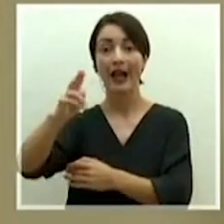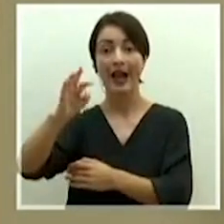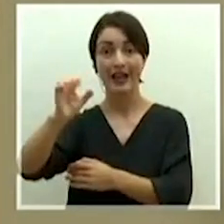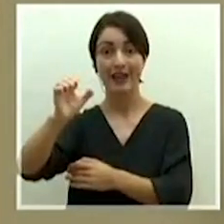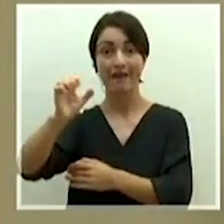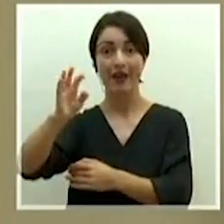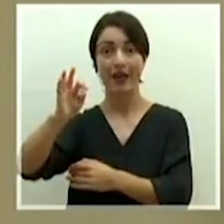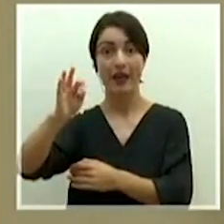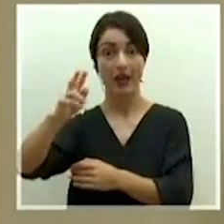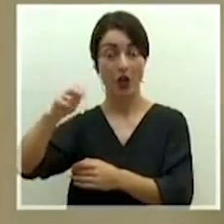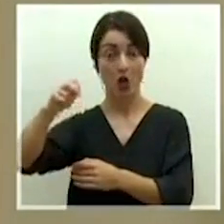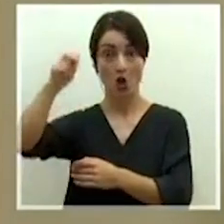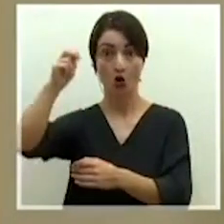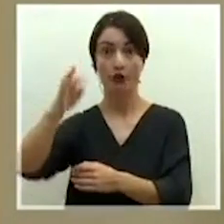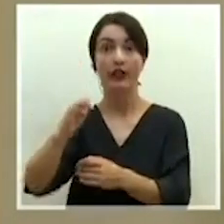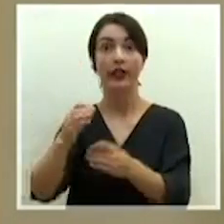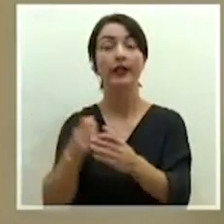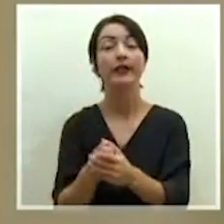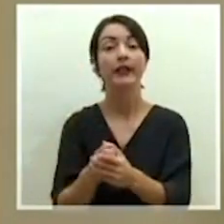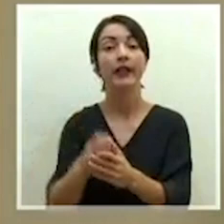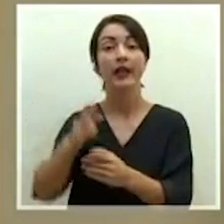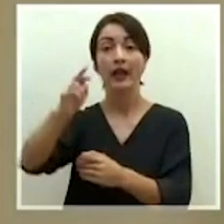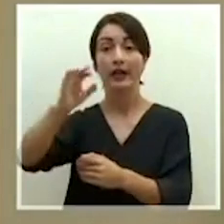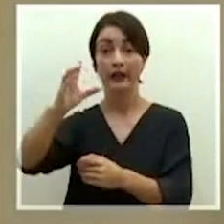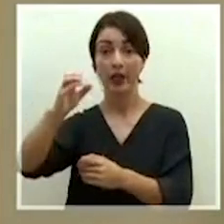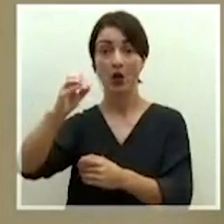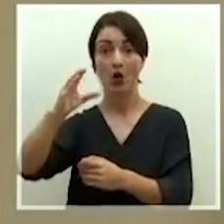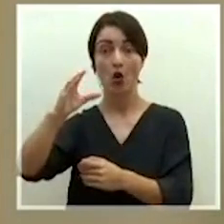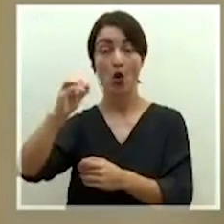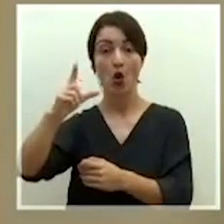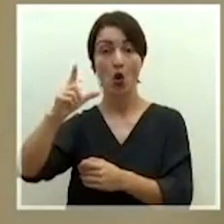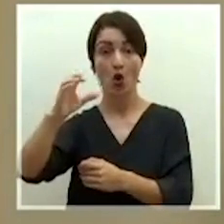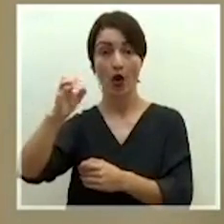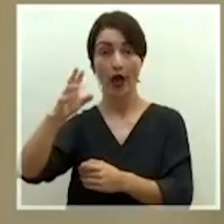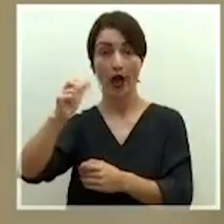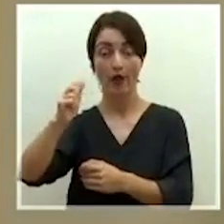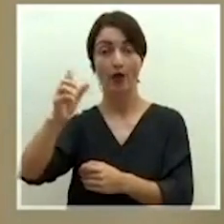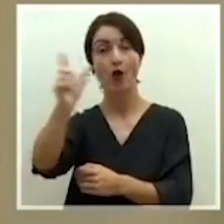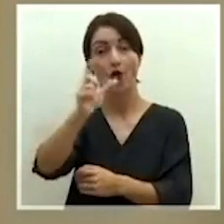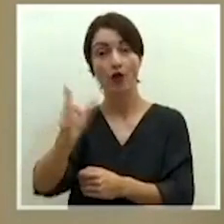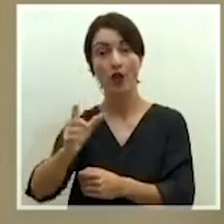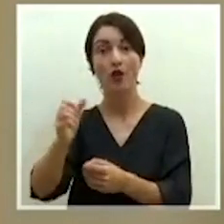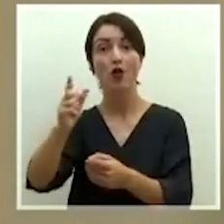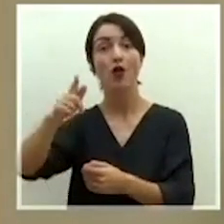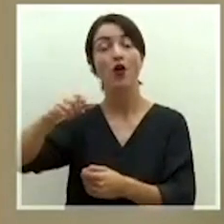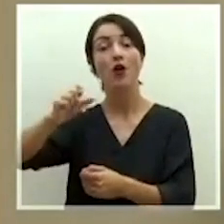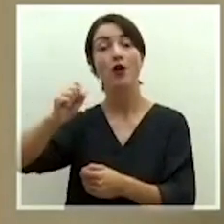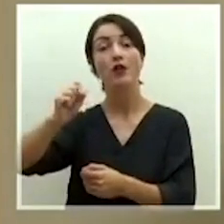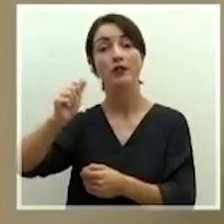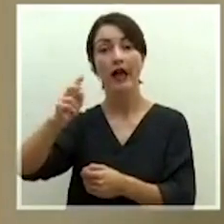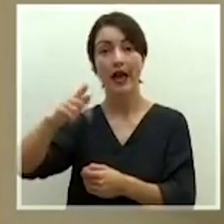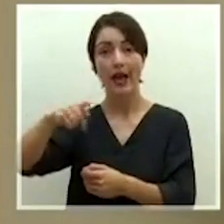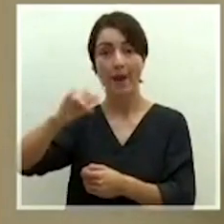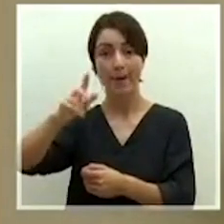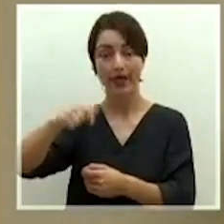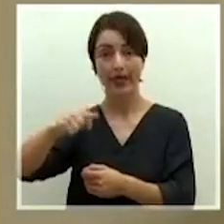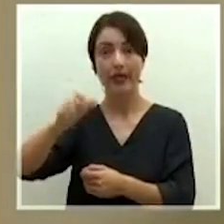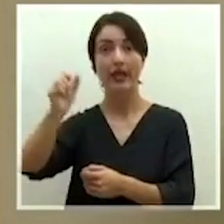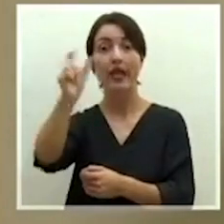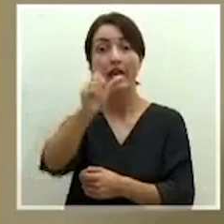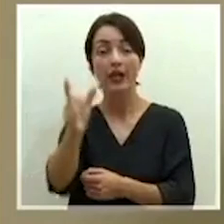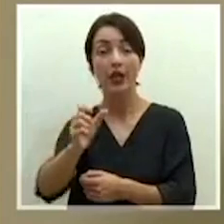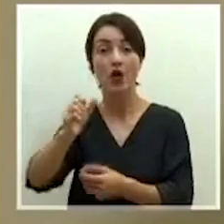Tortuguero, Río Colorado, Río Sarapiquí y Río San Carlos. Estas son las medidas